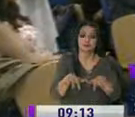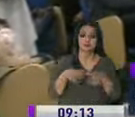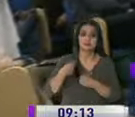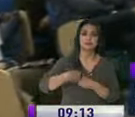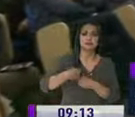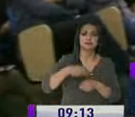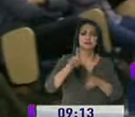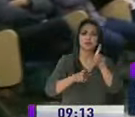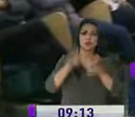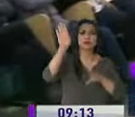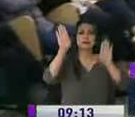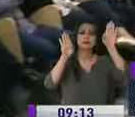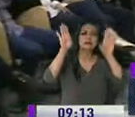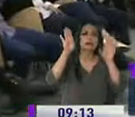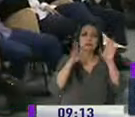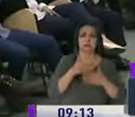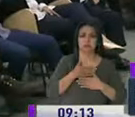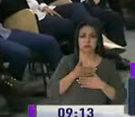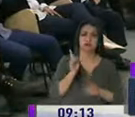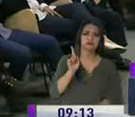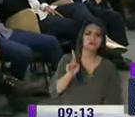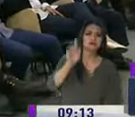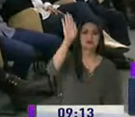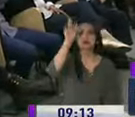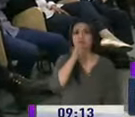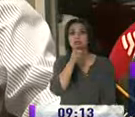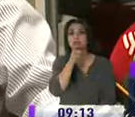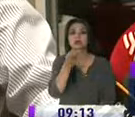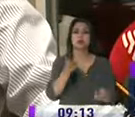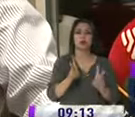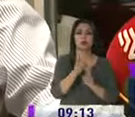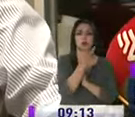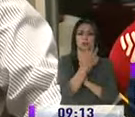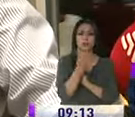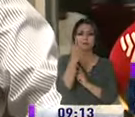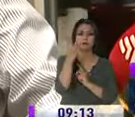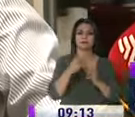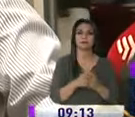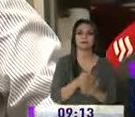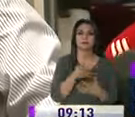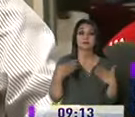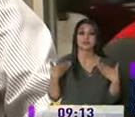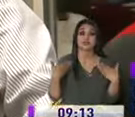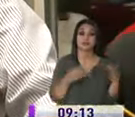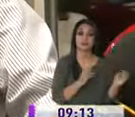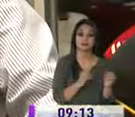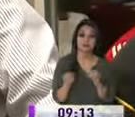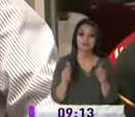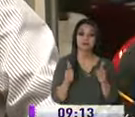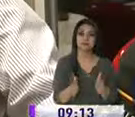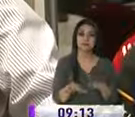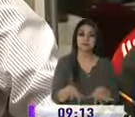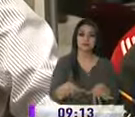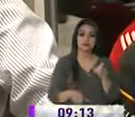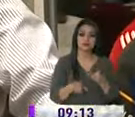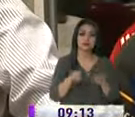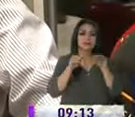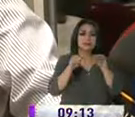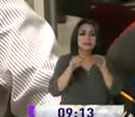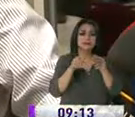de preguntar tanto de manera presencial como online. Estamos muy contentos de poder organizar un espacio para informar a la ciudadanía y a